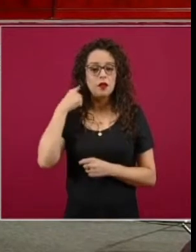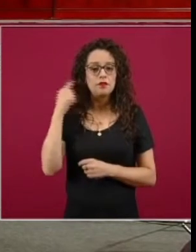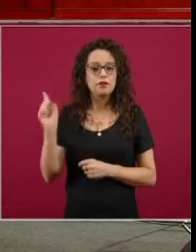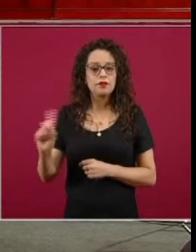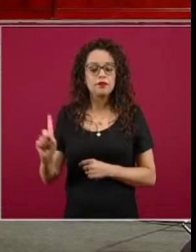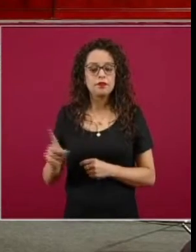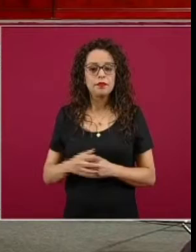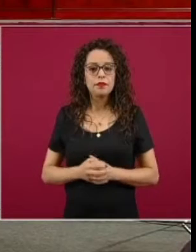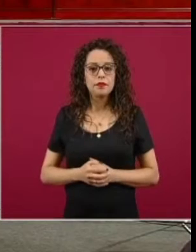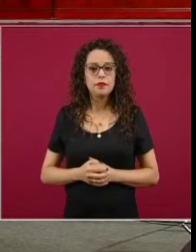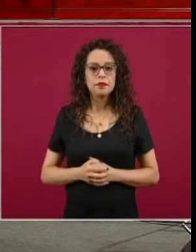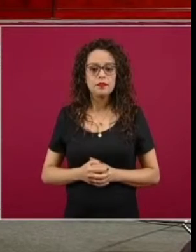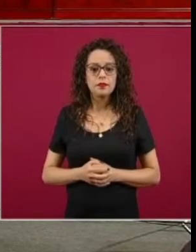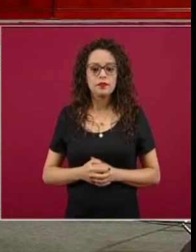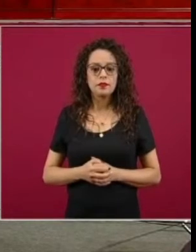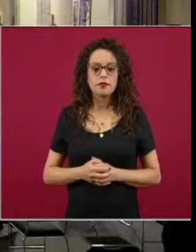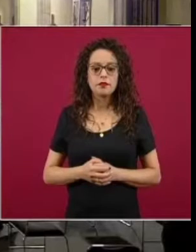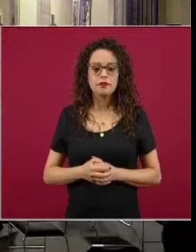¿No?